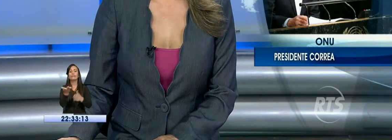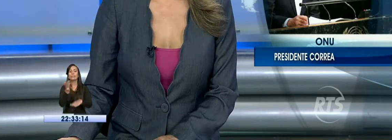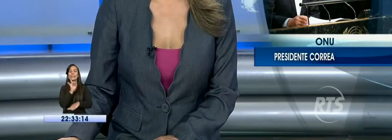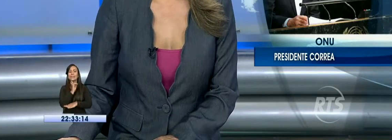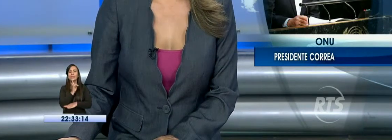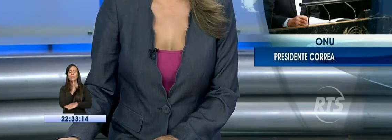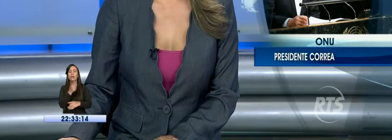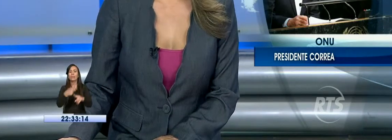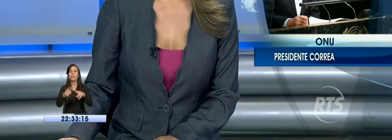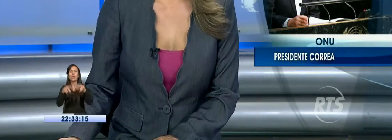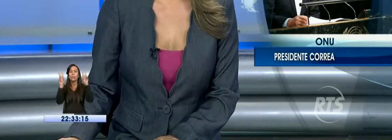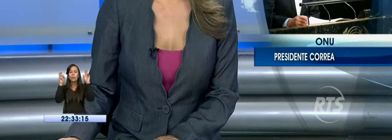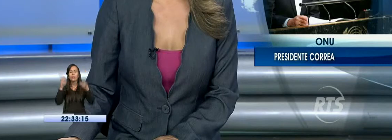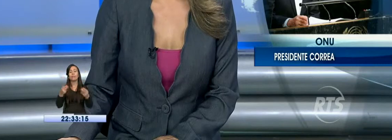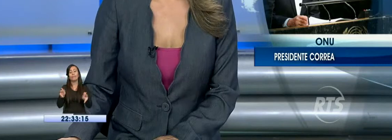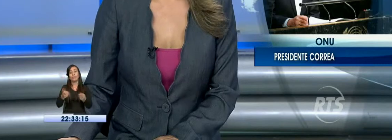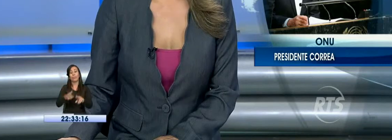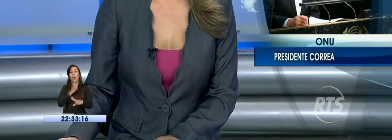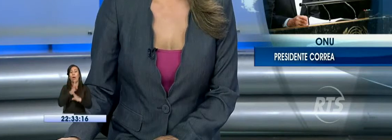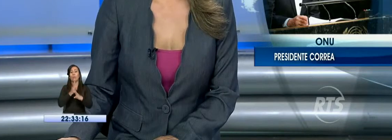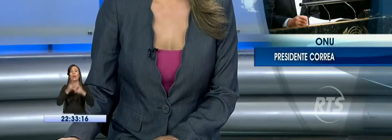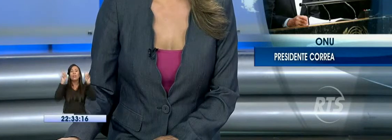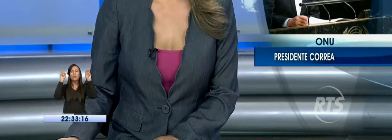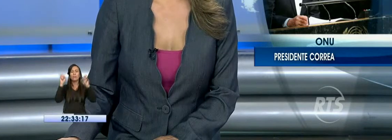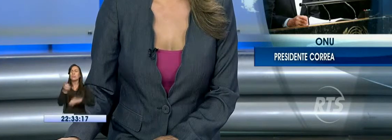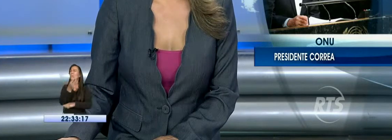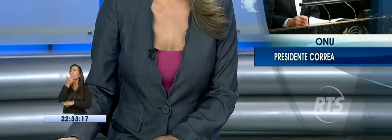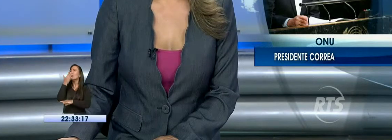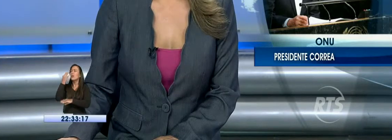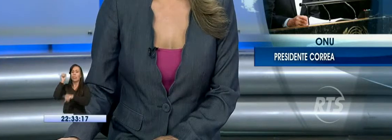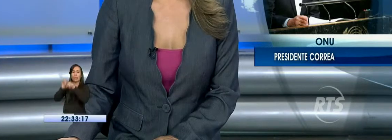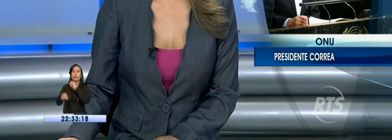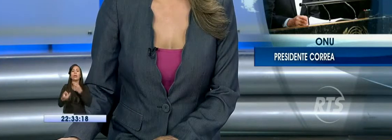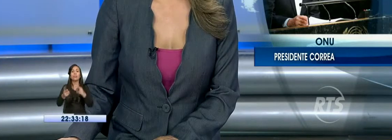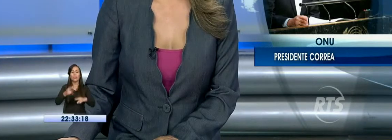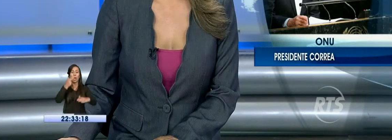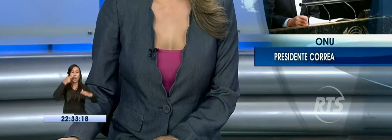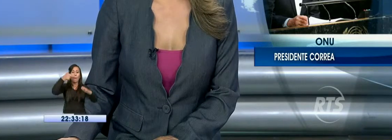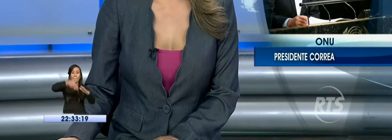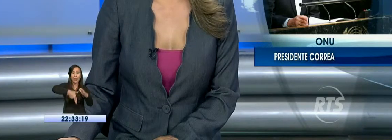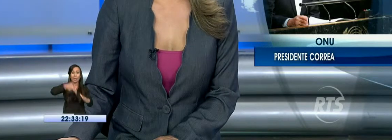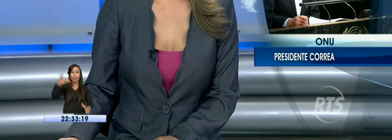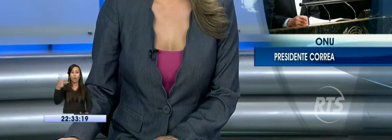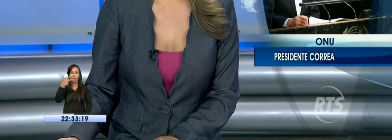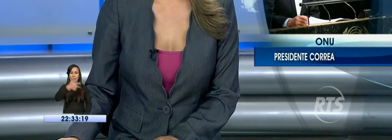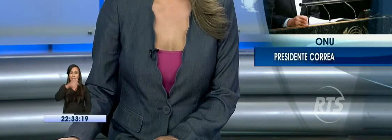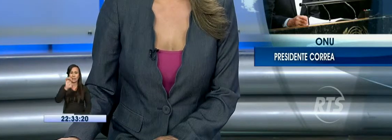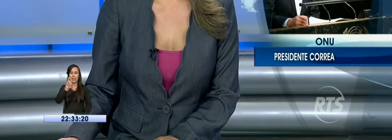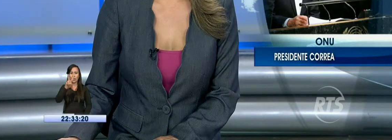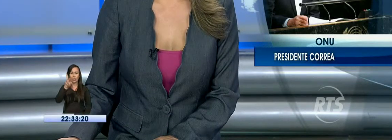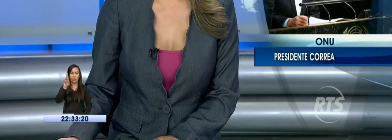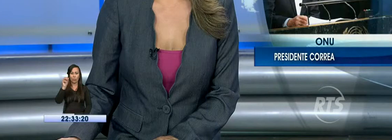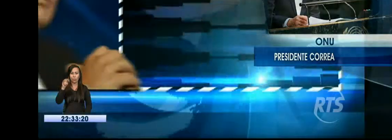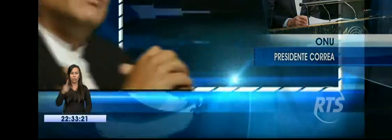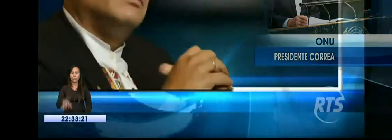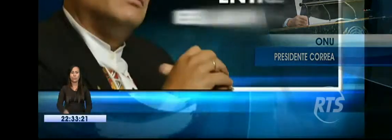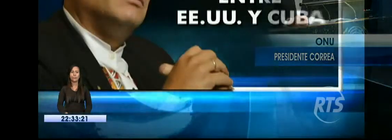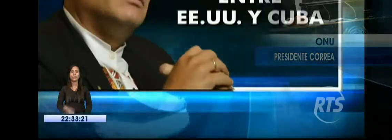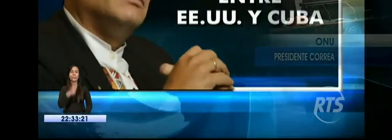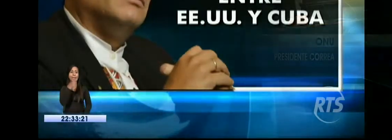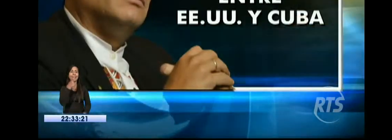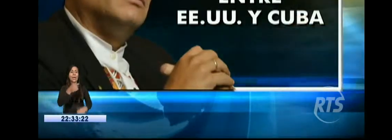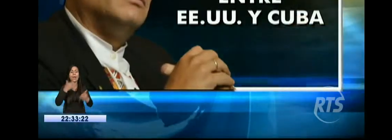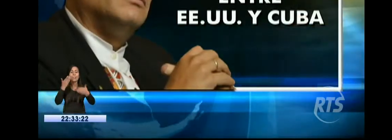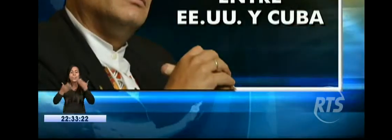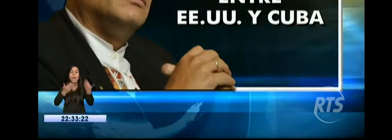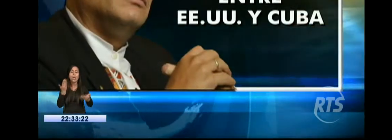temas, entre ellos a la contaminación ambiental, y mencionó el caso Chevron. Tenemos un resumen de lo que manifestó. Diálogos